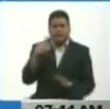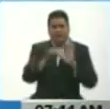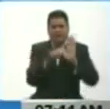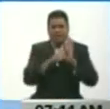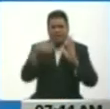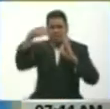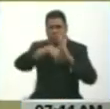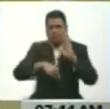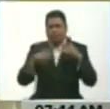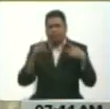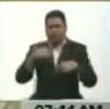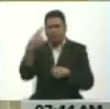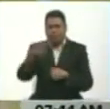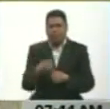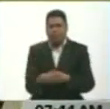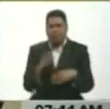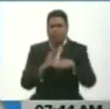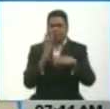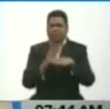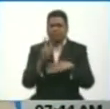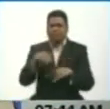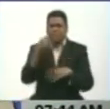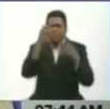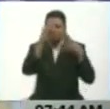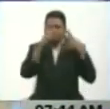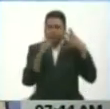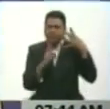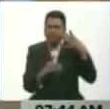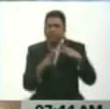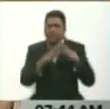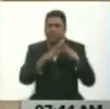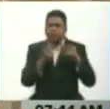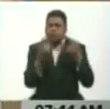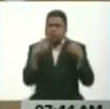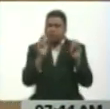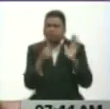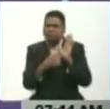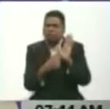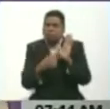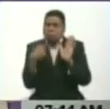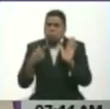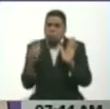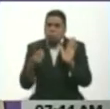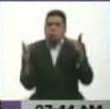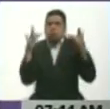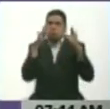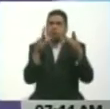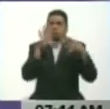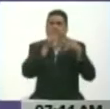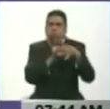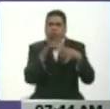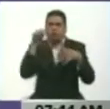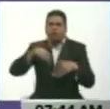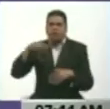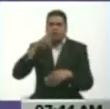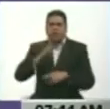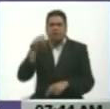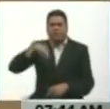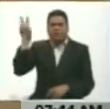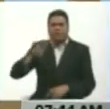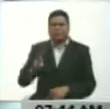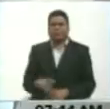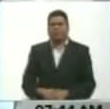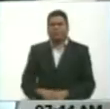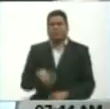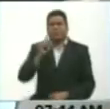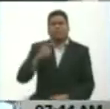una pausa y por supuesto llevar minuciosamente en detalle de qué se trata y además cómo se ha vinculado esto a la realidad nacional. Vamos a una pausa, Barrio. Claro, y también los